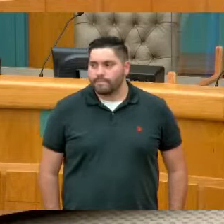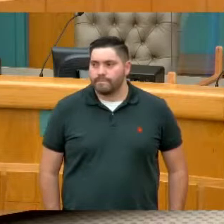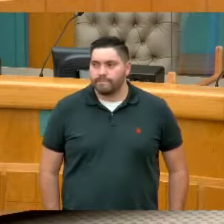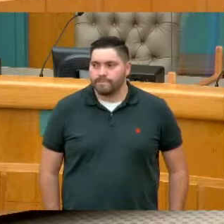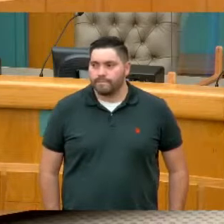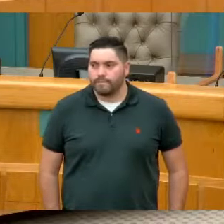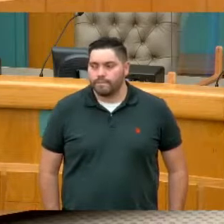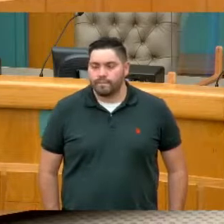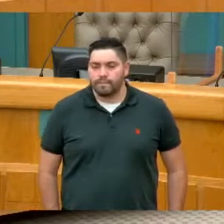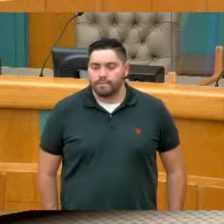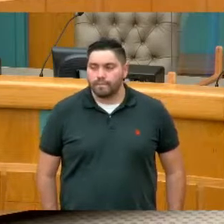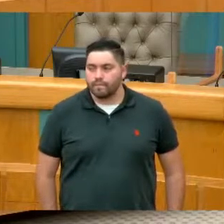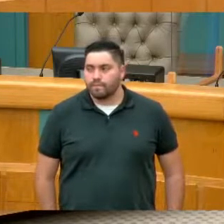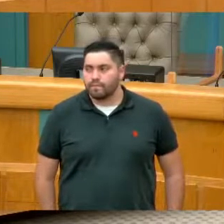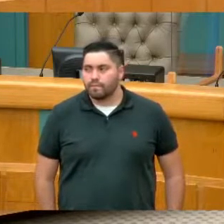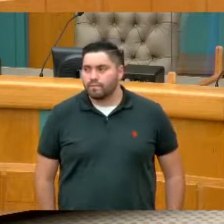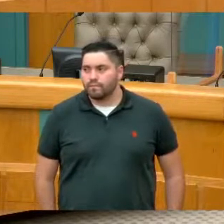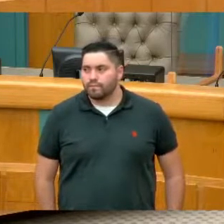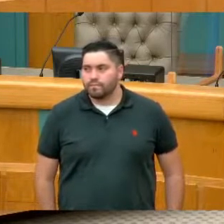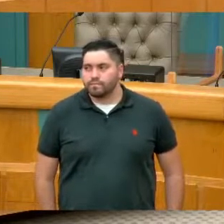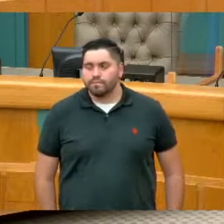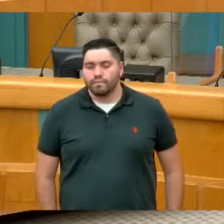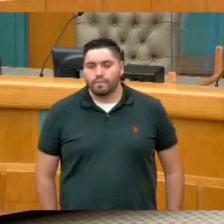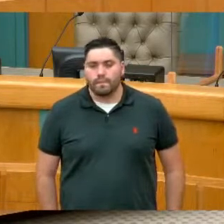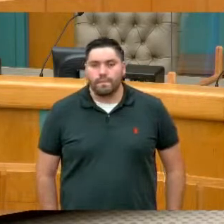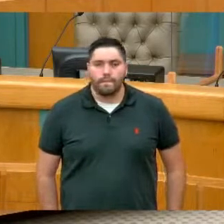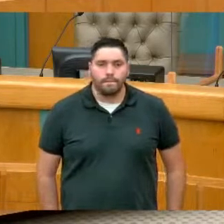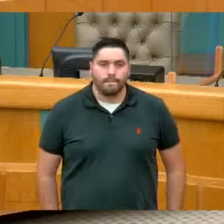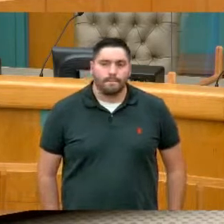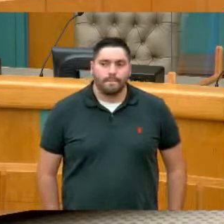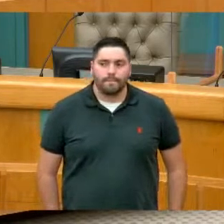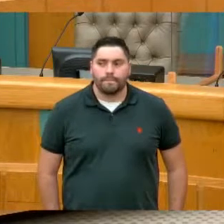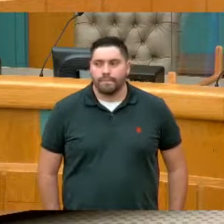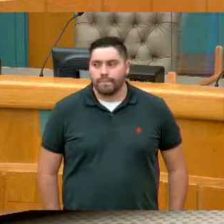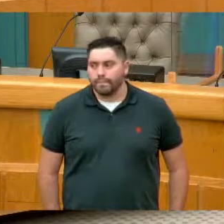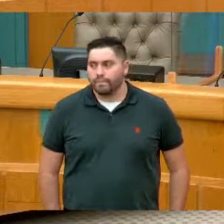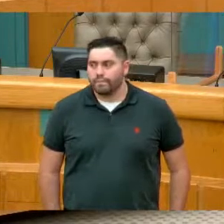a llamar a la oficina de la secretaria del condado al